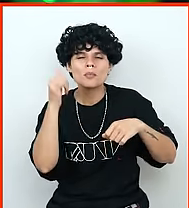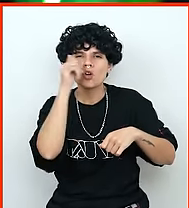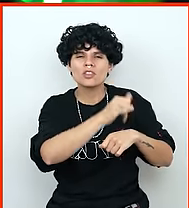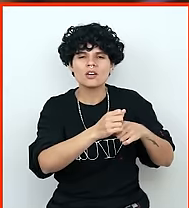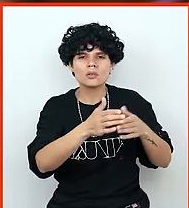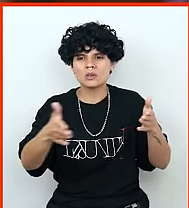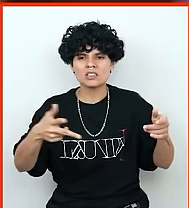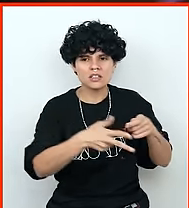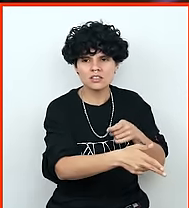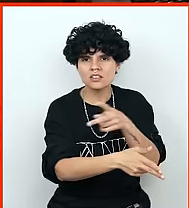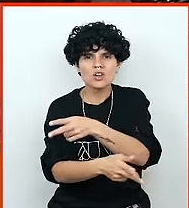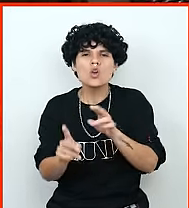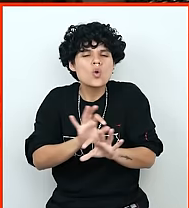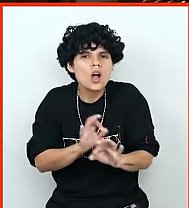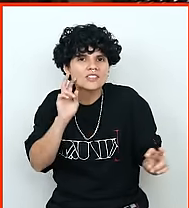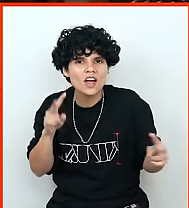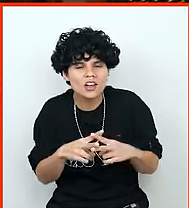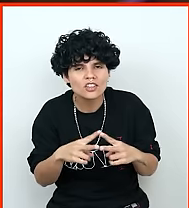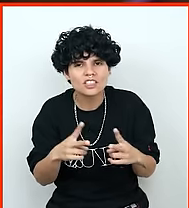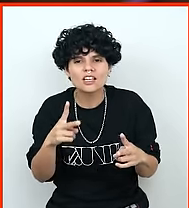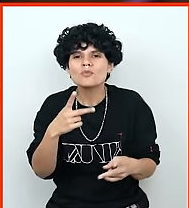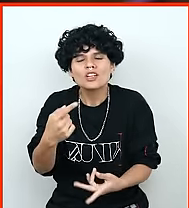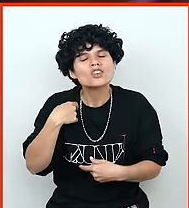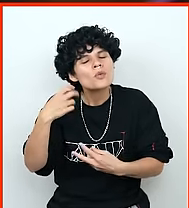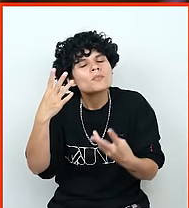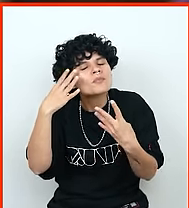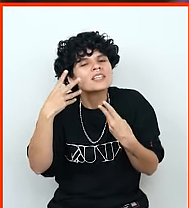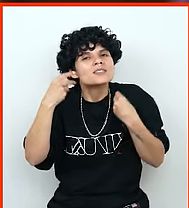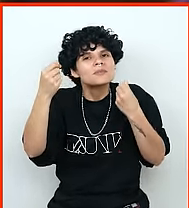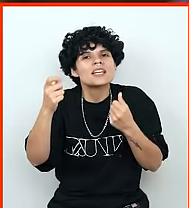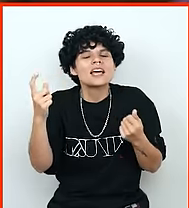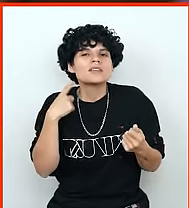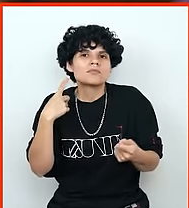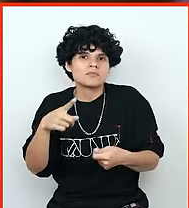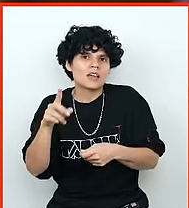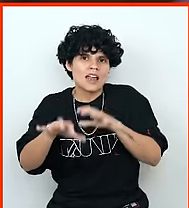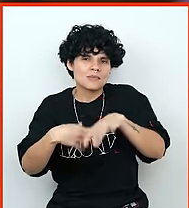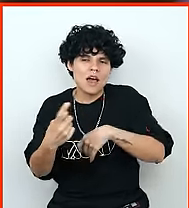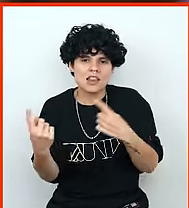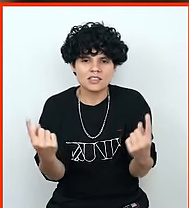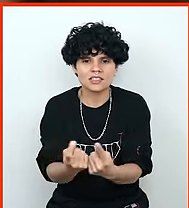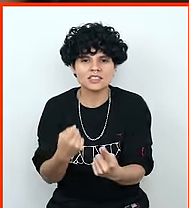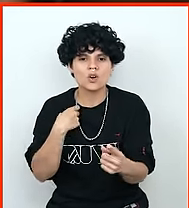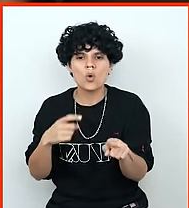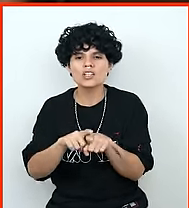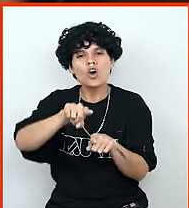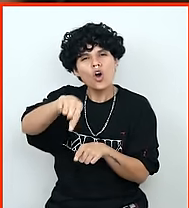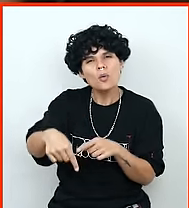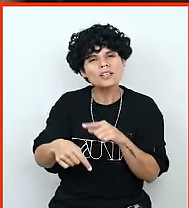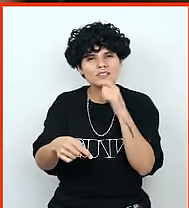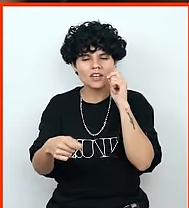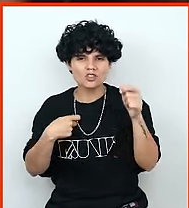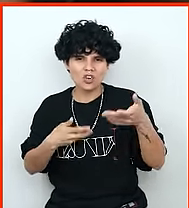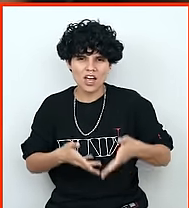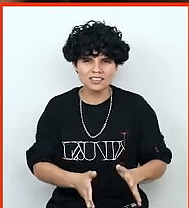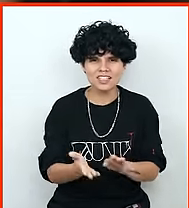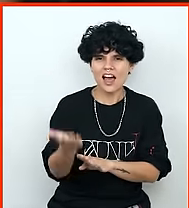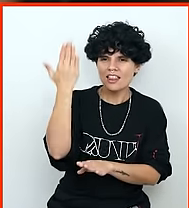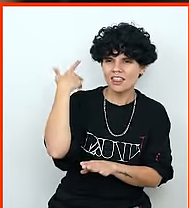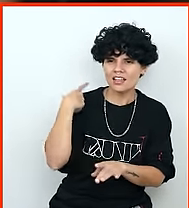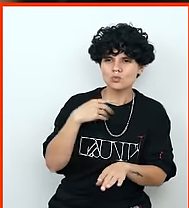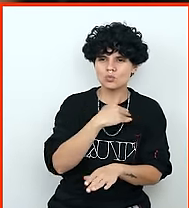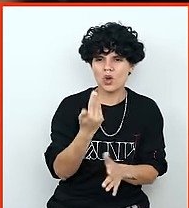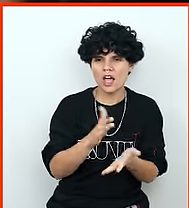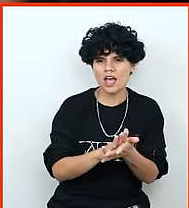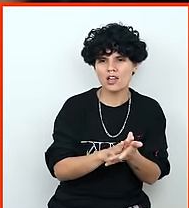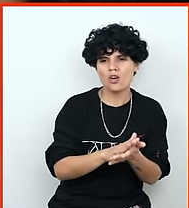tu mascota, en el fondo. Sí, po. Pero hablo de eso básicamente, de que a veces esta coma de haber nacido antes o después divide a personas